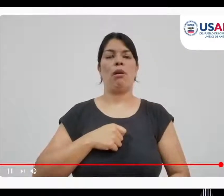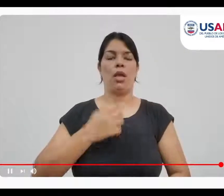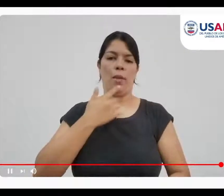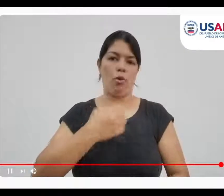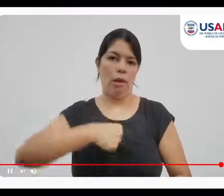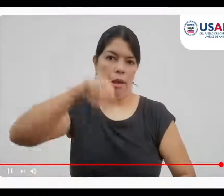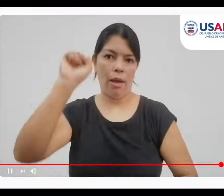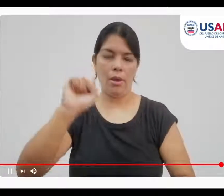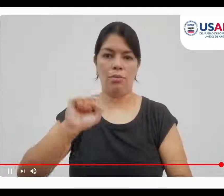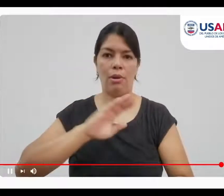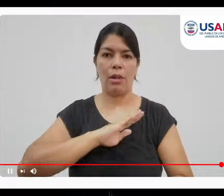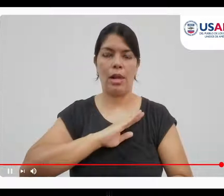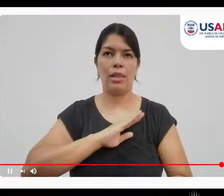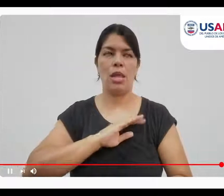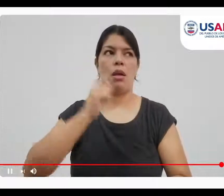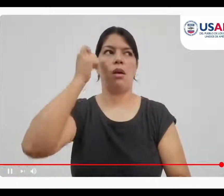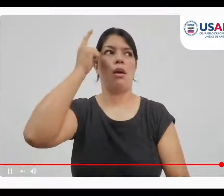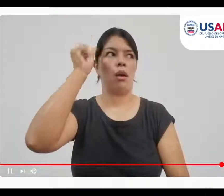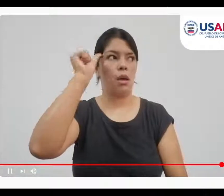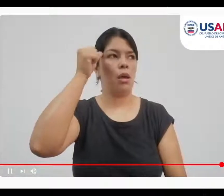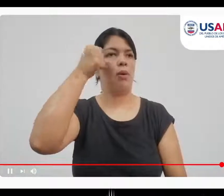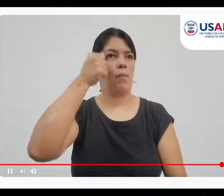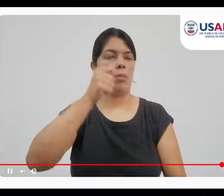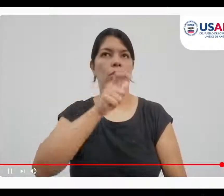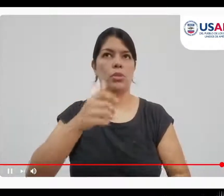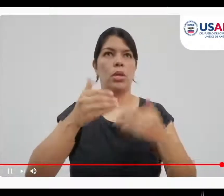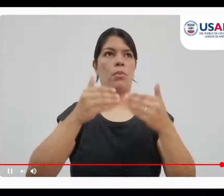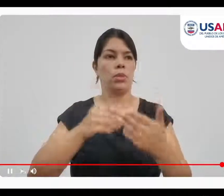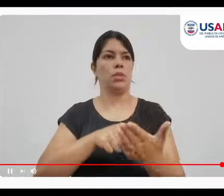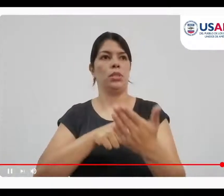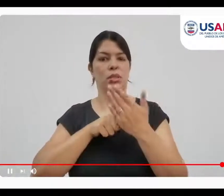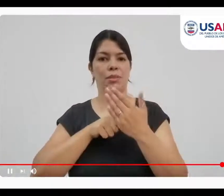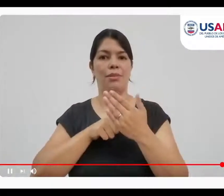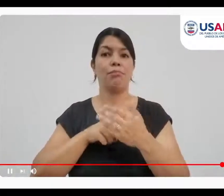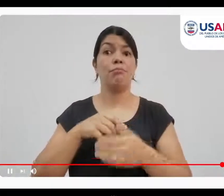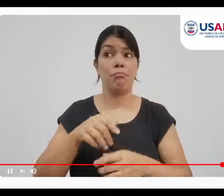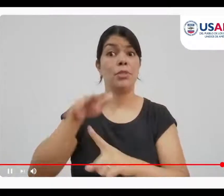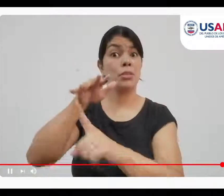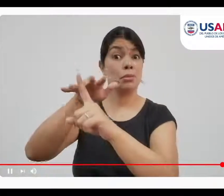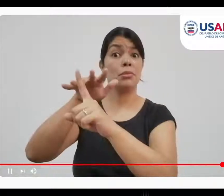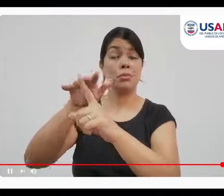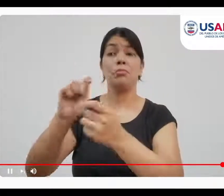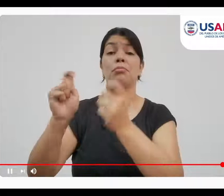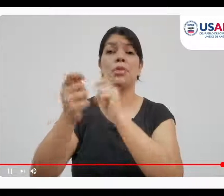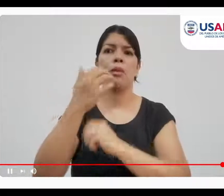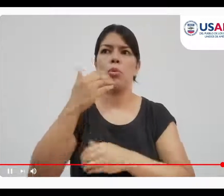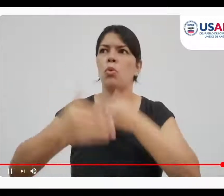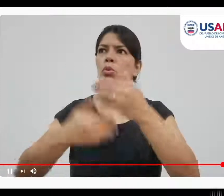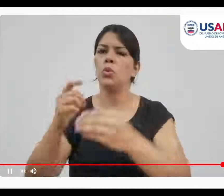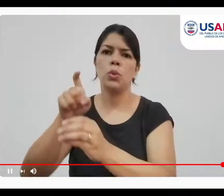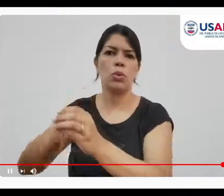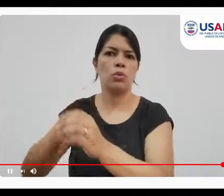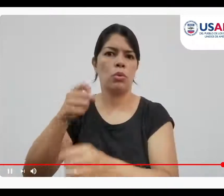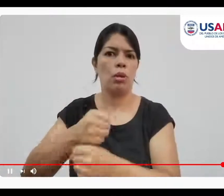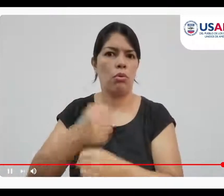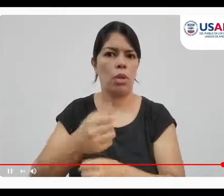Esos espacios también han permitido que se desarrollen procesos de inclusión laboral en el municipio. En el